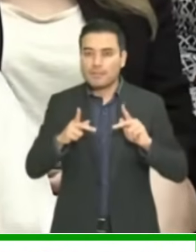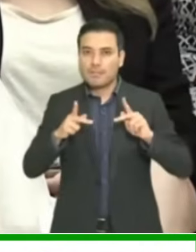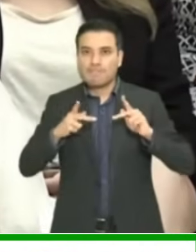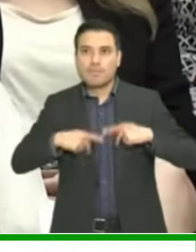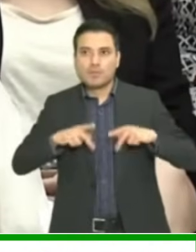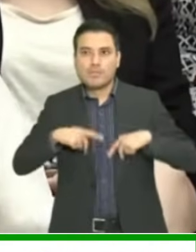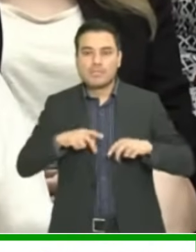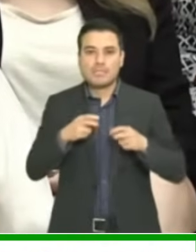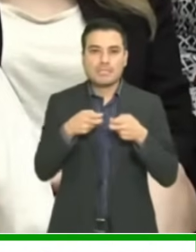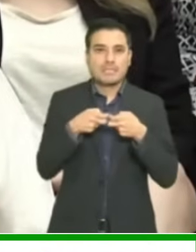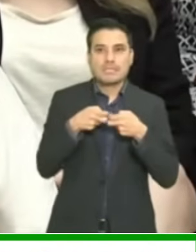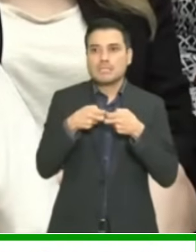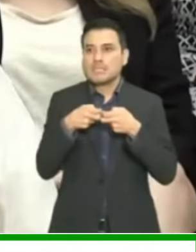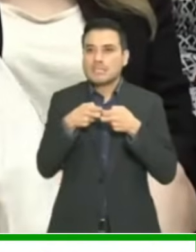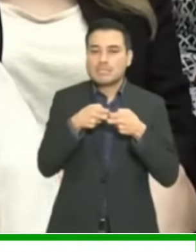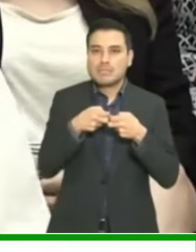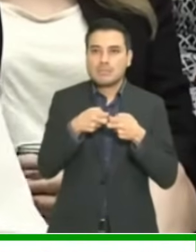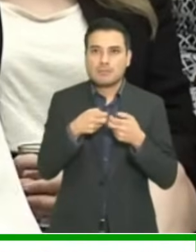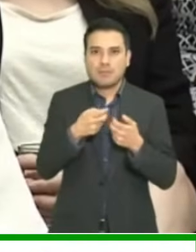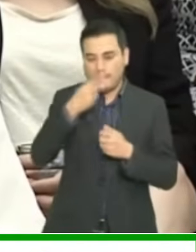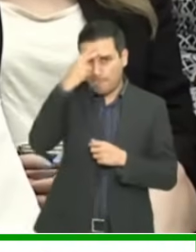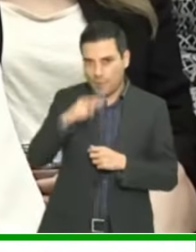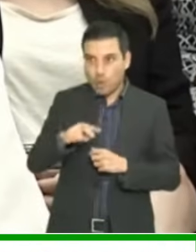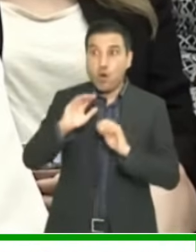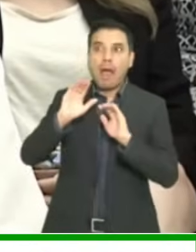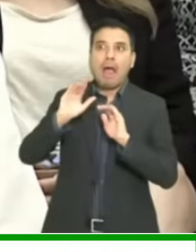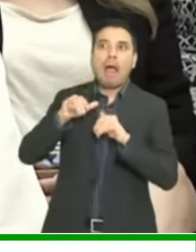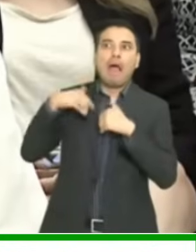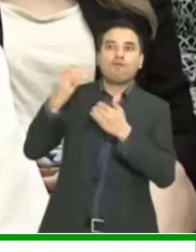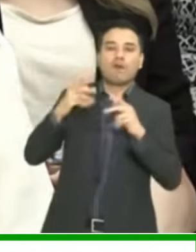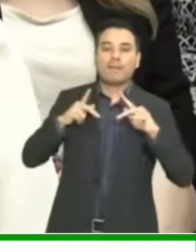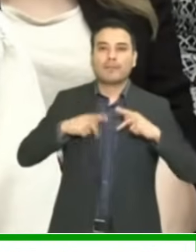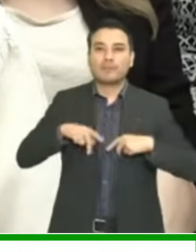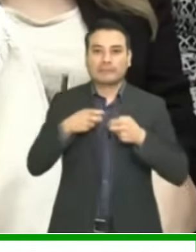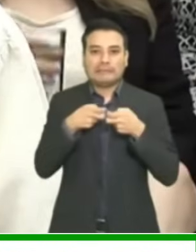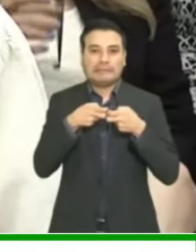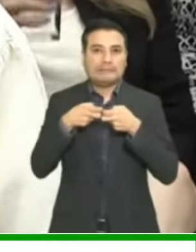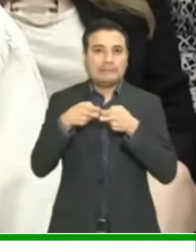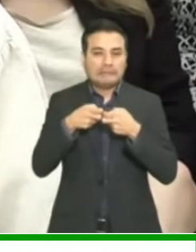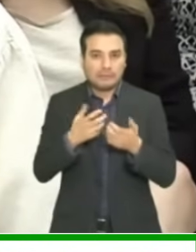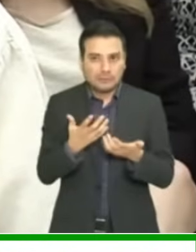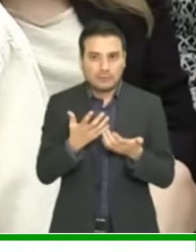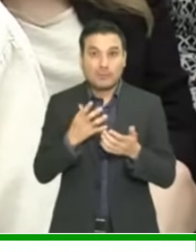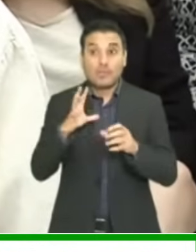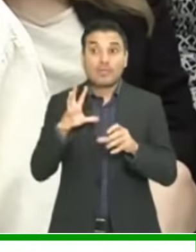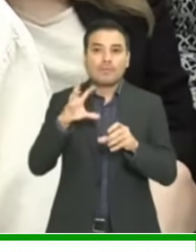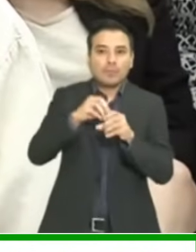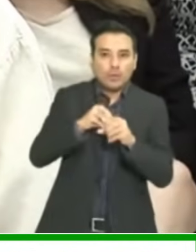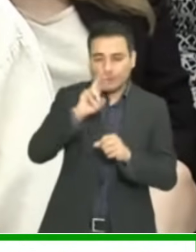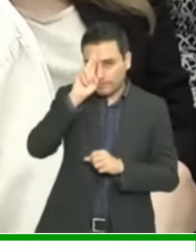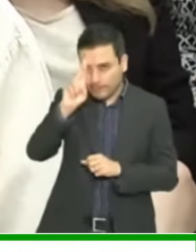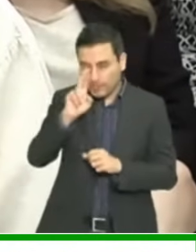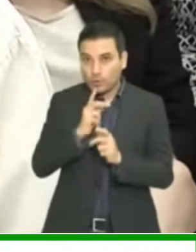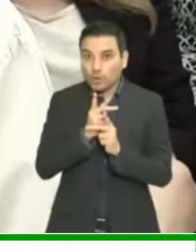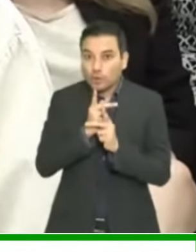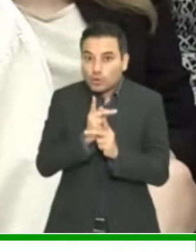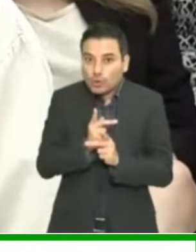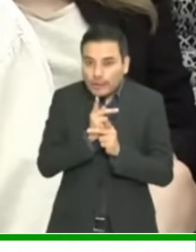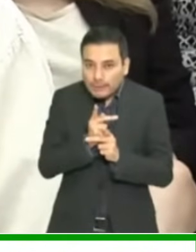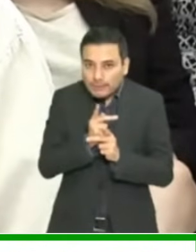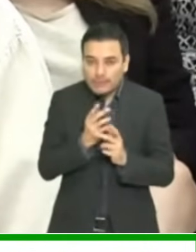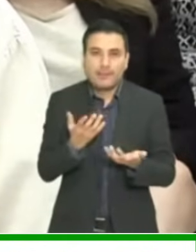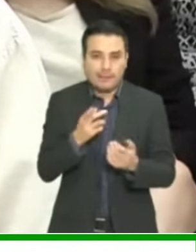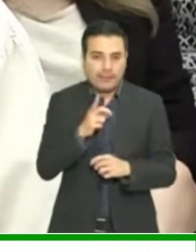fuera de México, y eso tiene implicaciones severas para nuestra economía. En estas decisiones de inclusión, de respeto, de tolerancia, se va a tener que ver